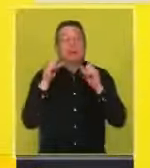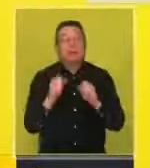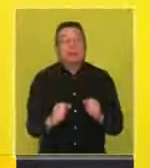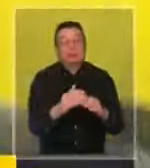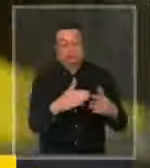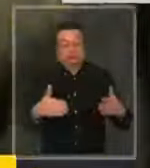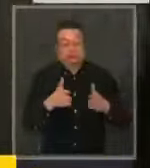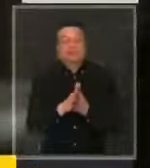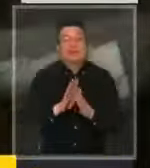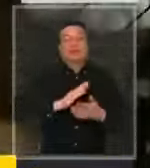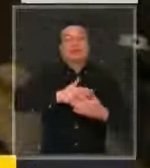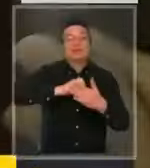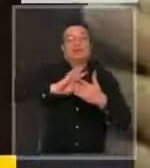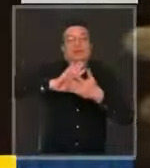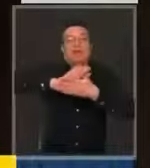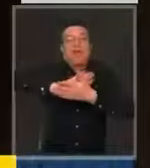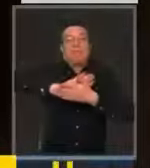barrera.